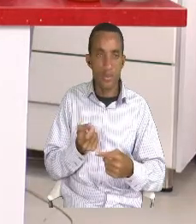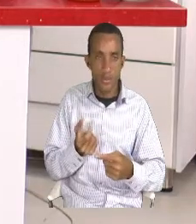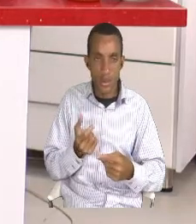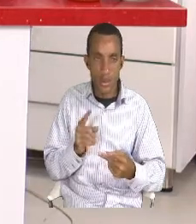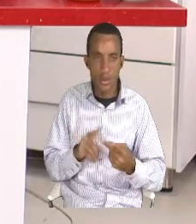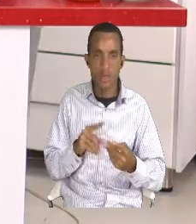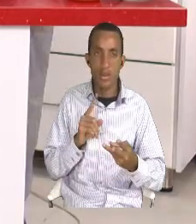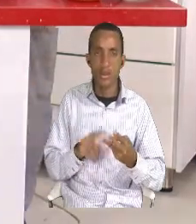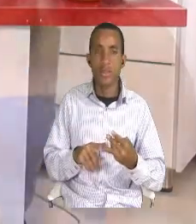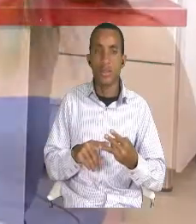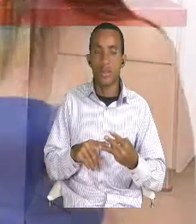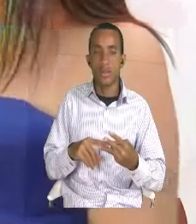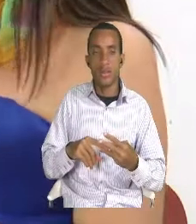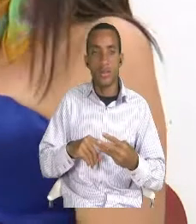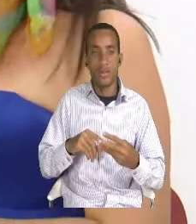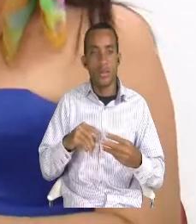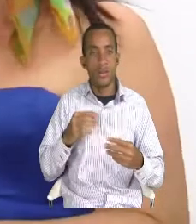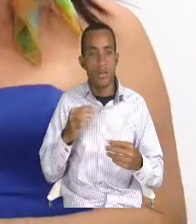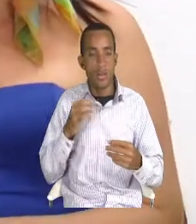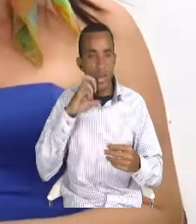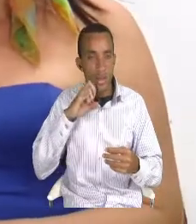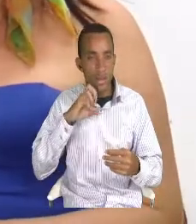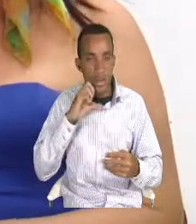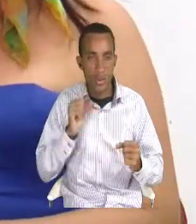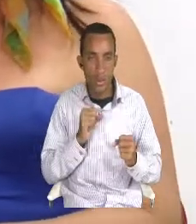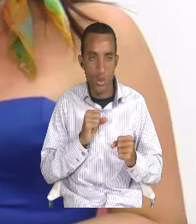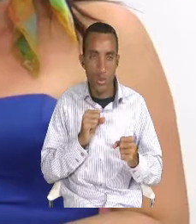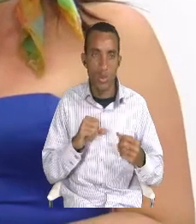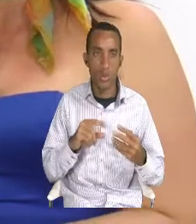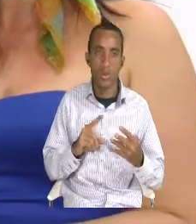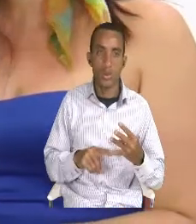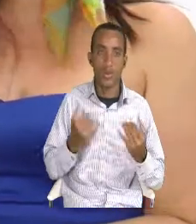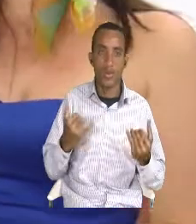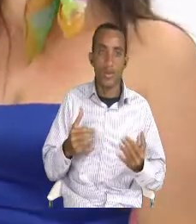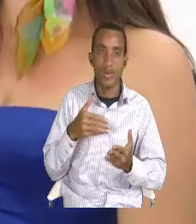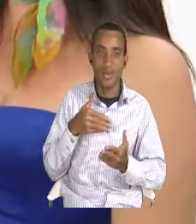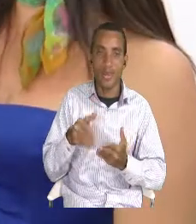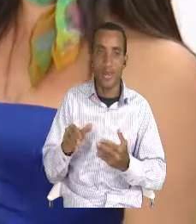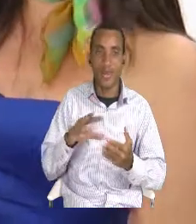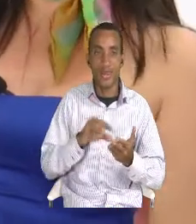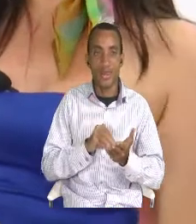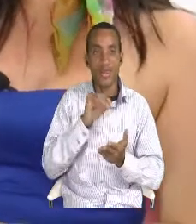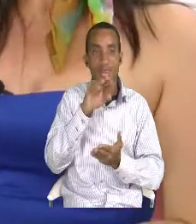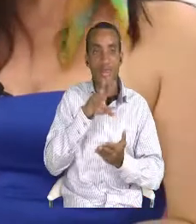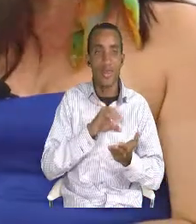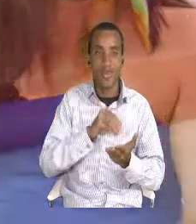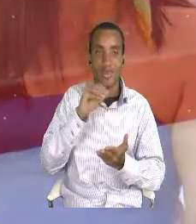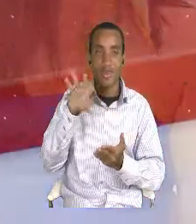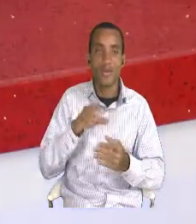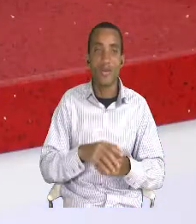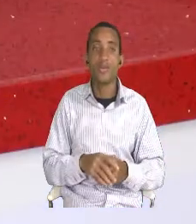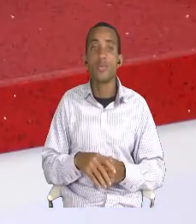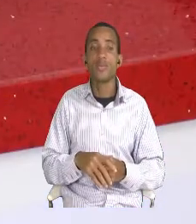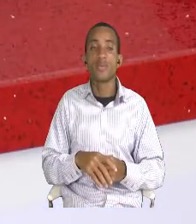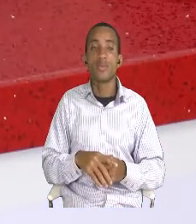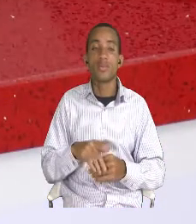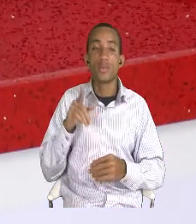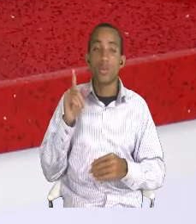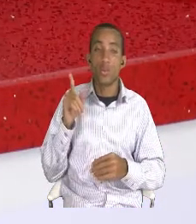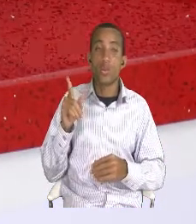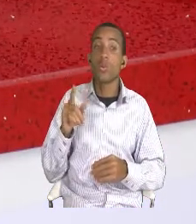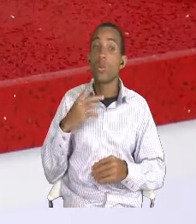carne fría, incluso los productos para hoy fueron allá a comprar a la Distribuidora La Paz. Sí, claro. Allá es un sitio